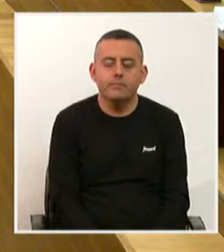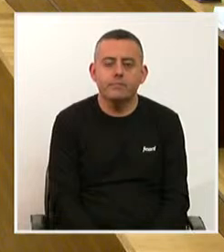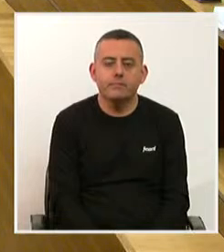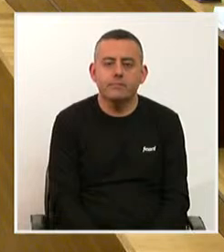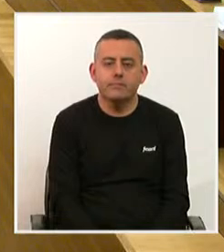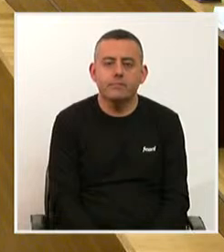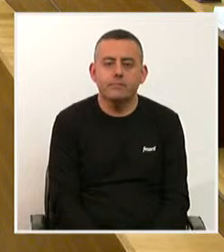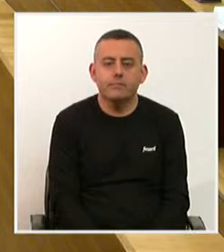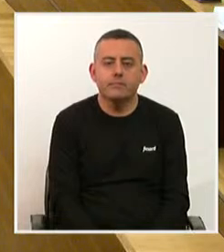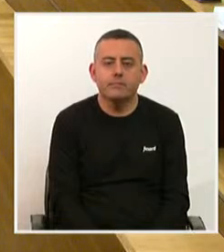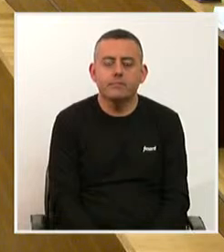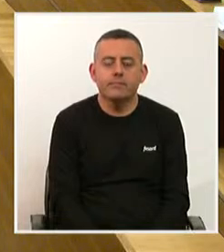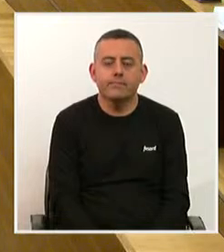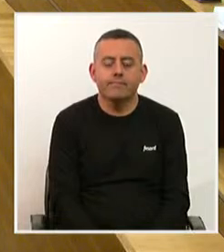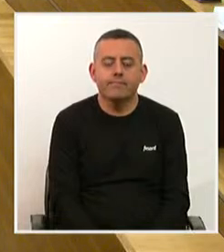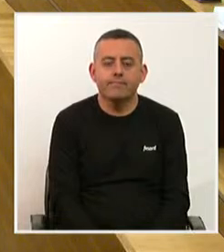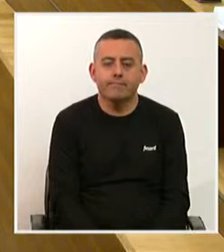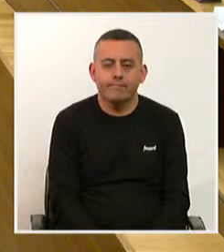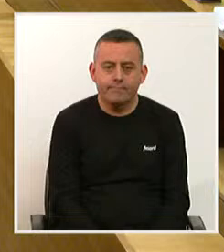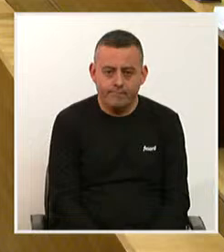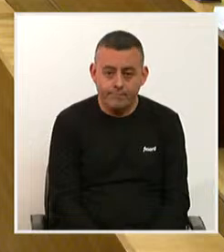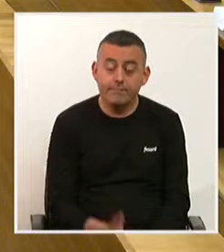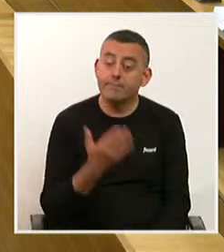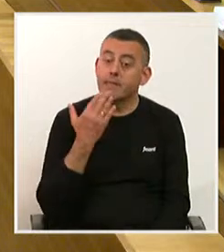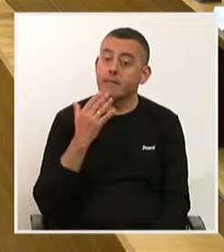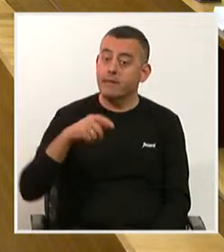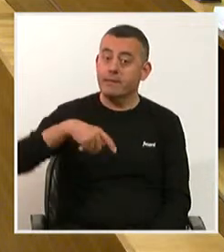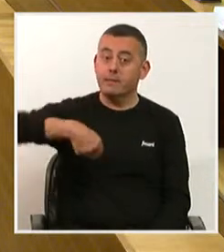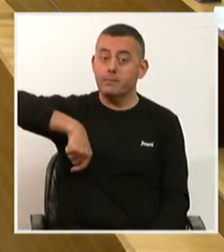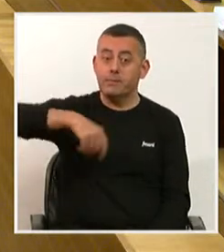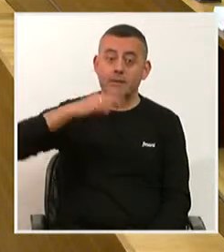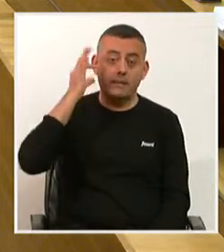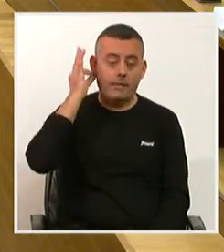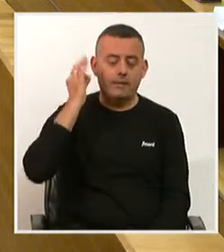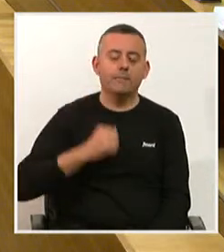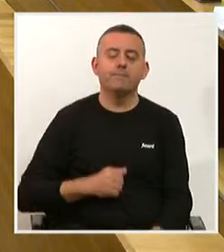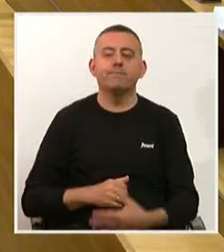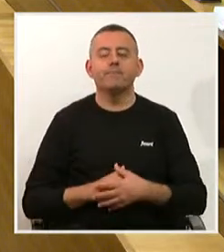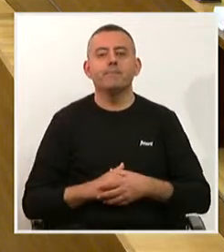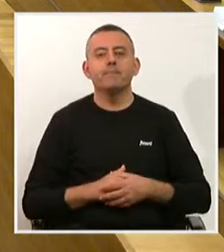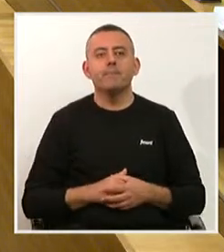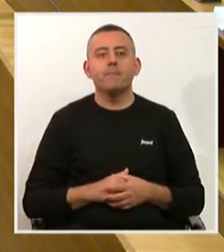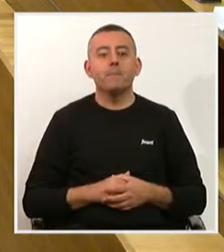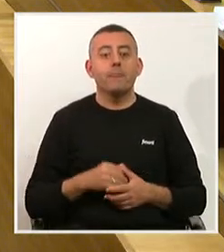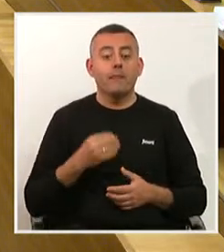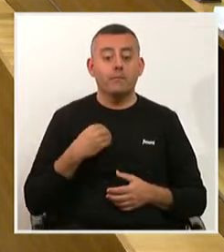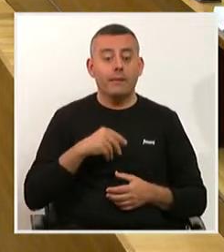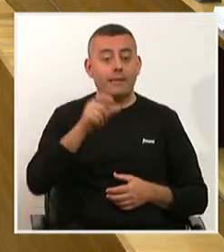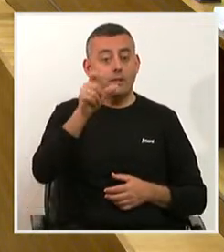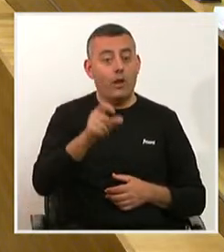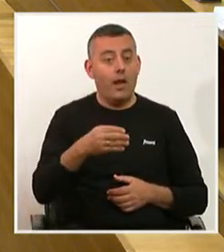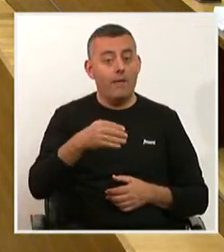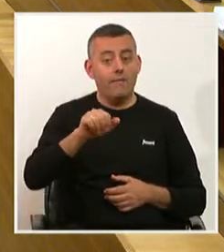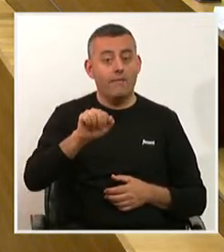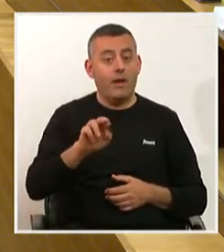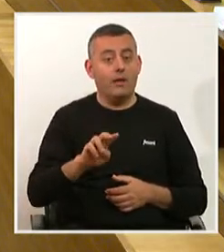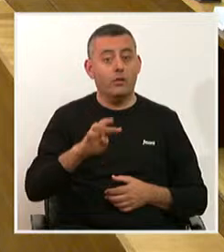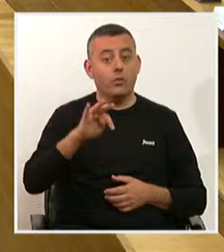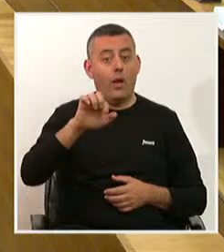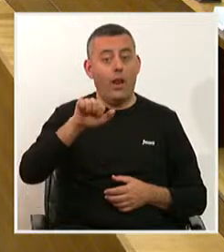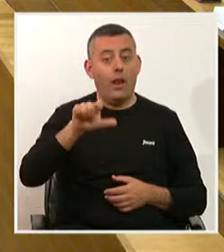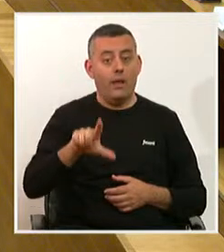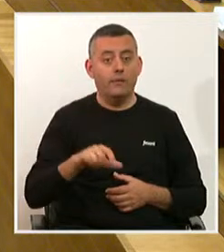Ruiz graci Gracias presidenta mire señor señora asurar